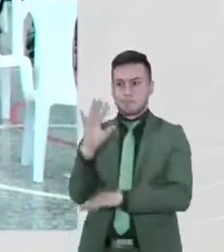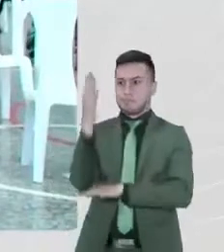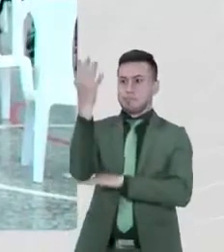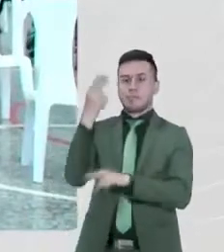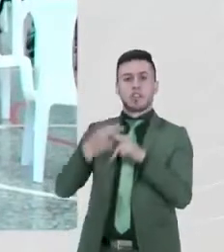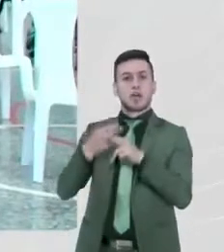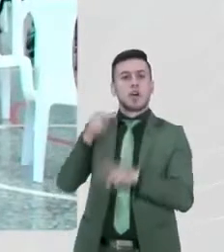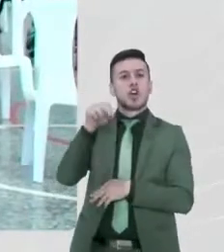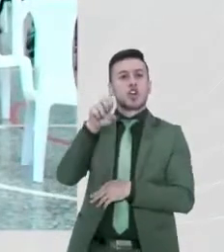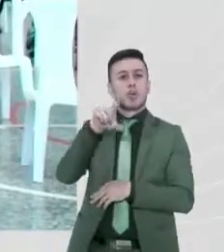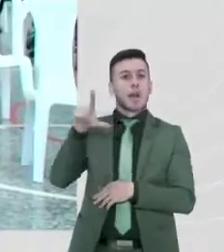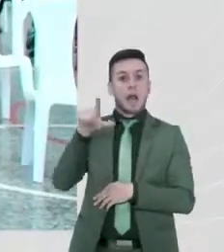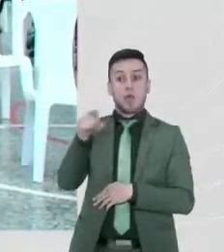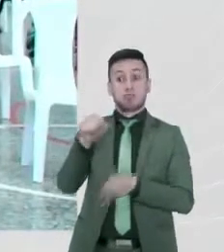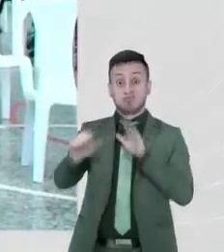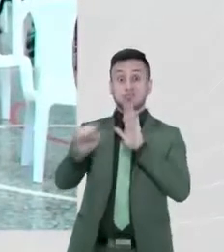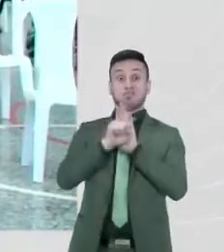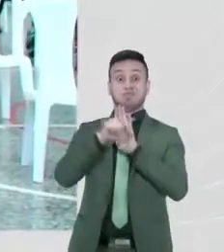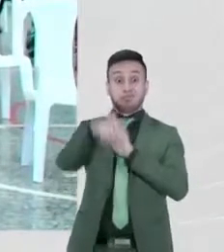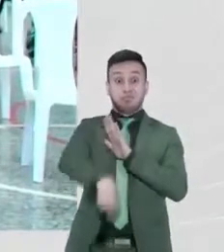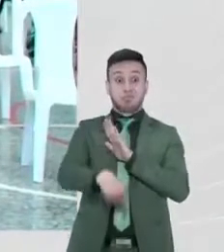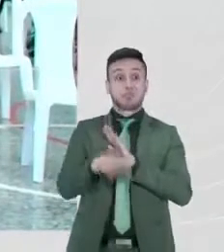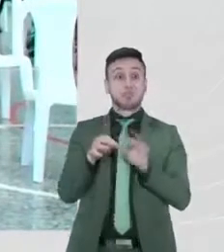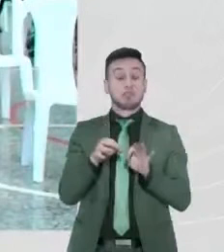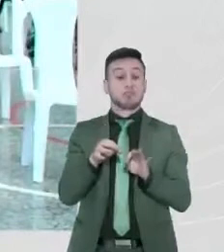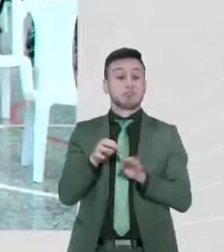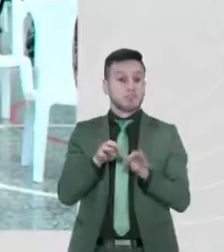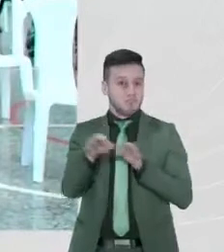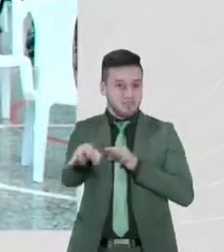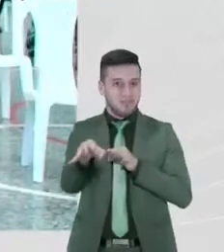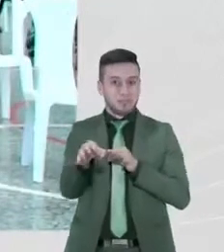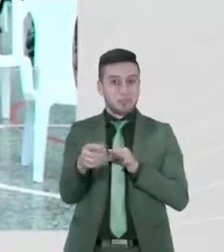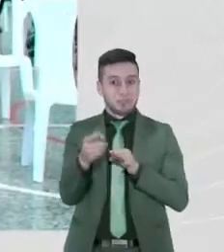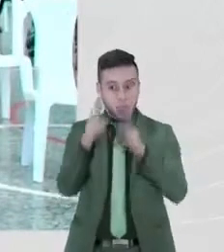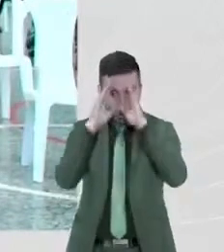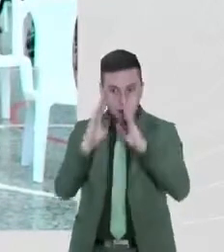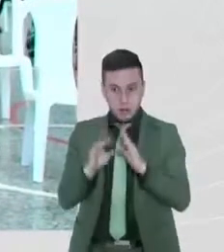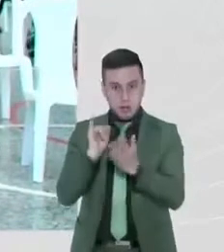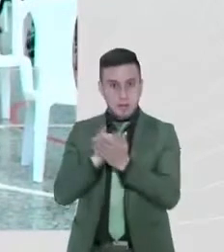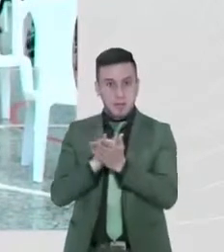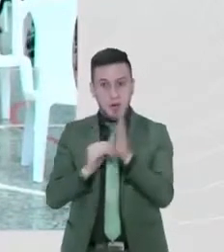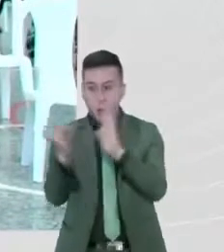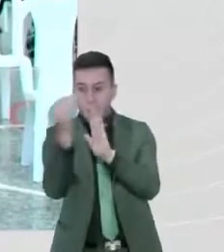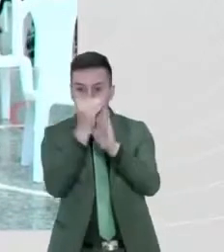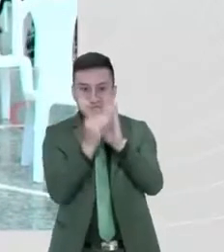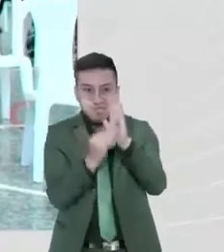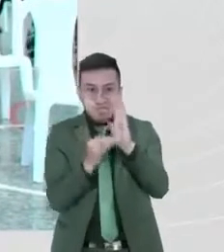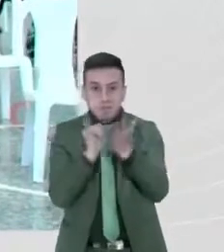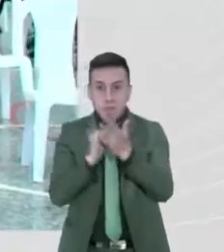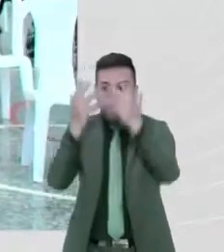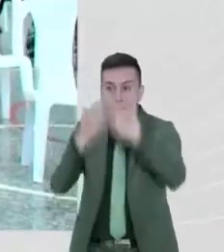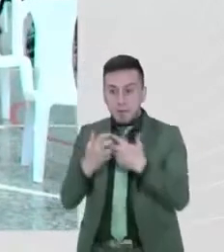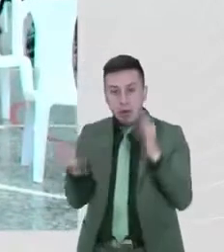nuestra identidad cultural y que es insignia para nuestro municipio, no se hayan tenido en cuenta dentro del inventario realizado por la